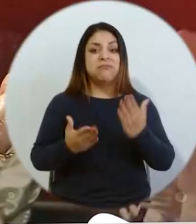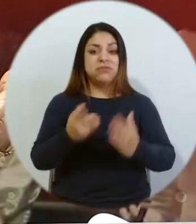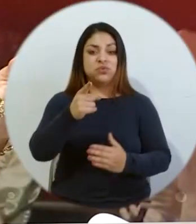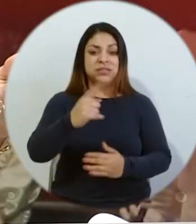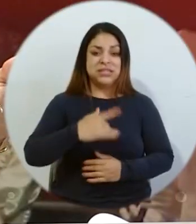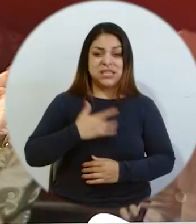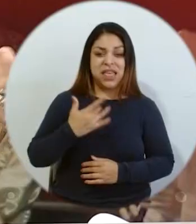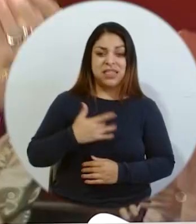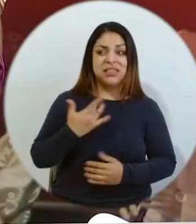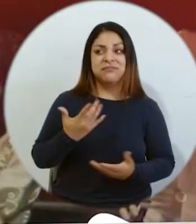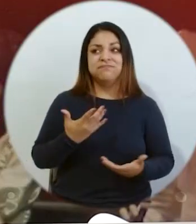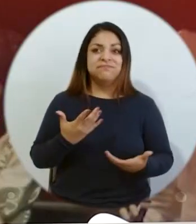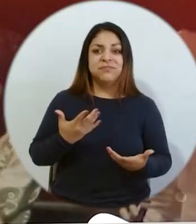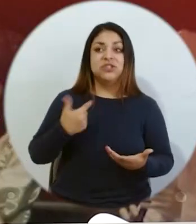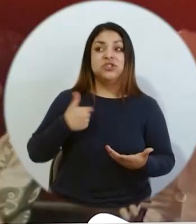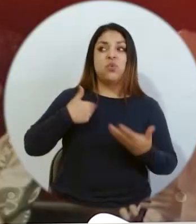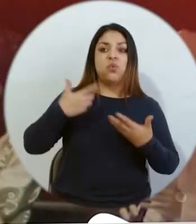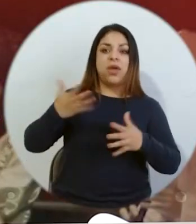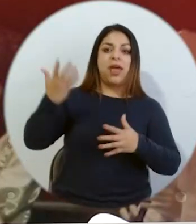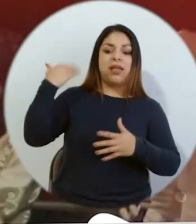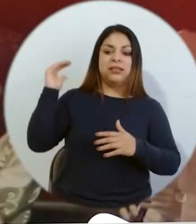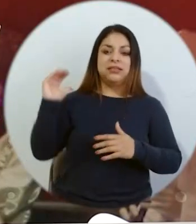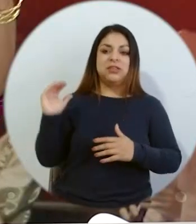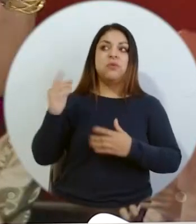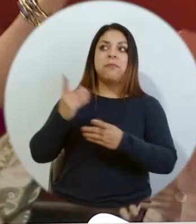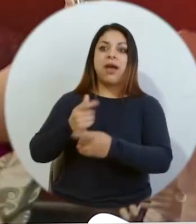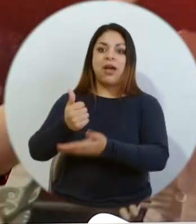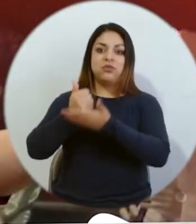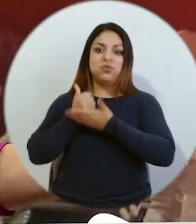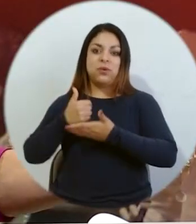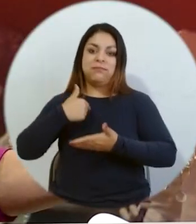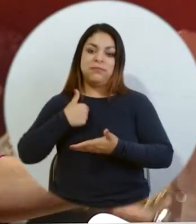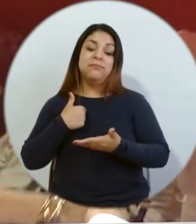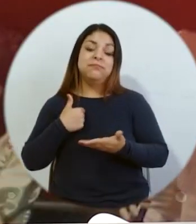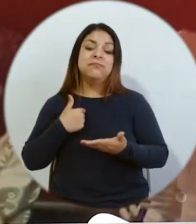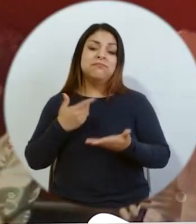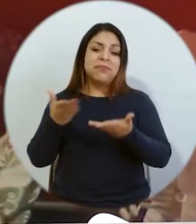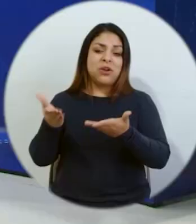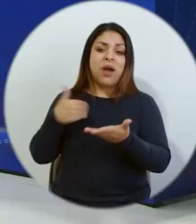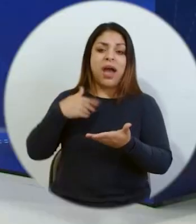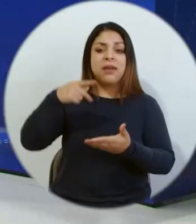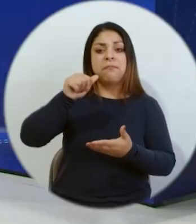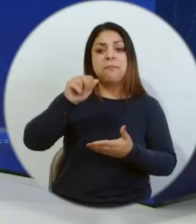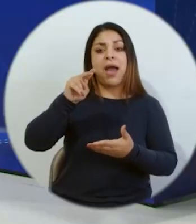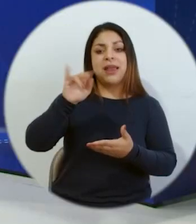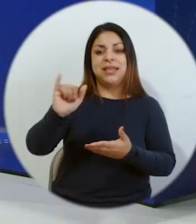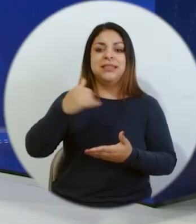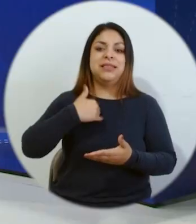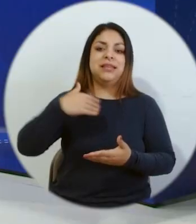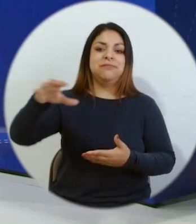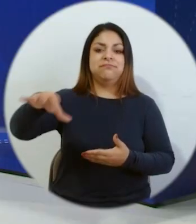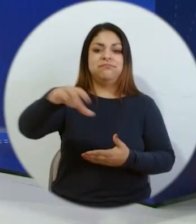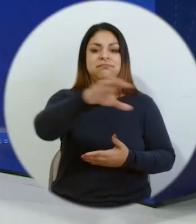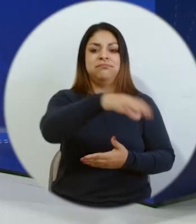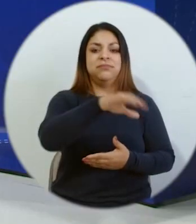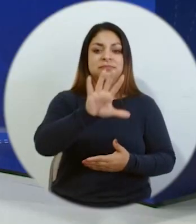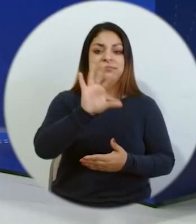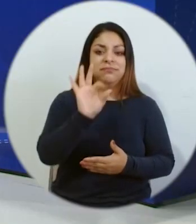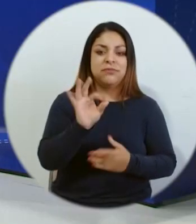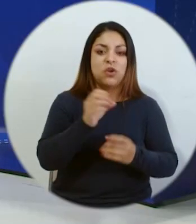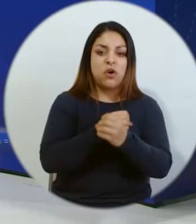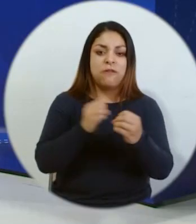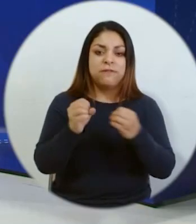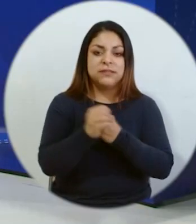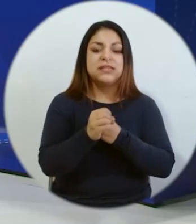me hubieran sucedido. Tenemos las instituciones, tenemos programas de prevención, PANI tiene 59 oficinas, existe